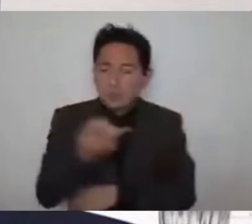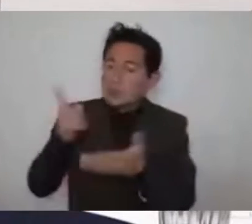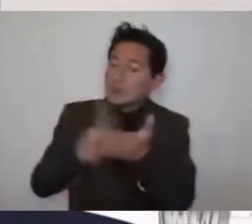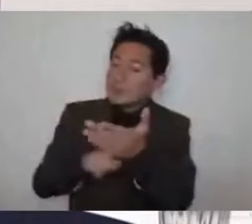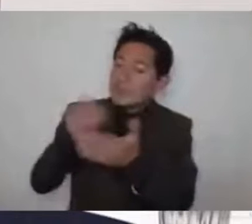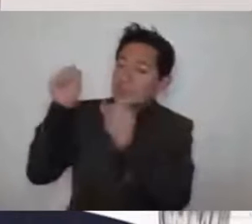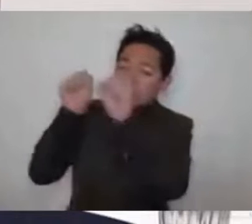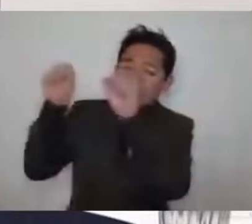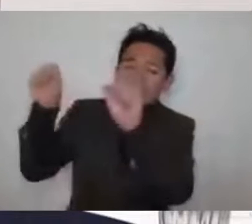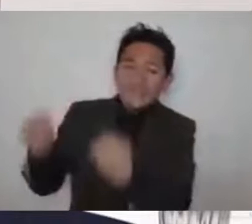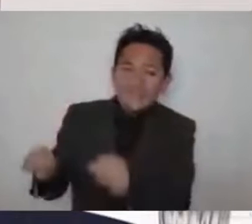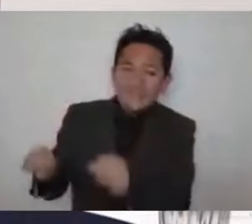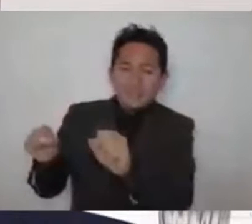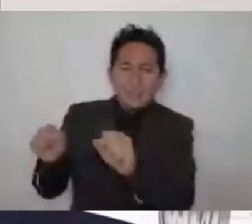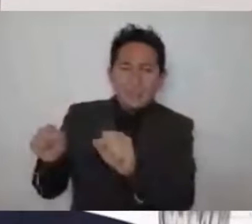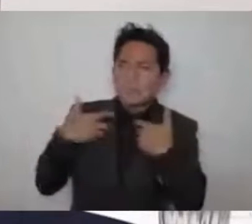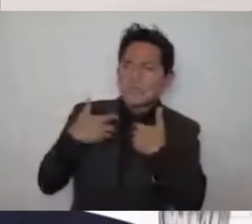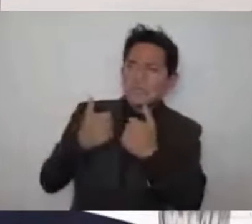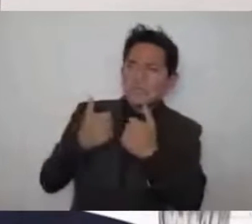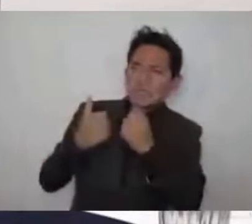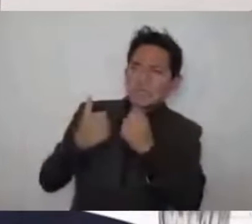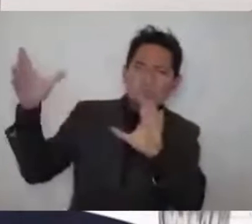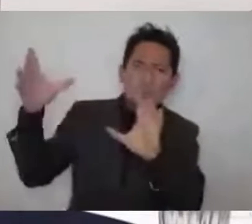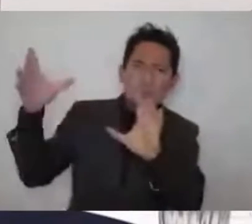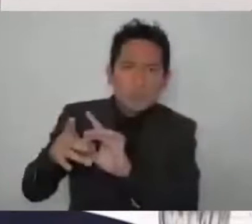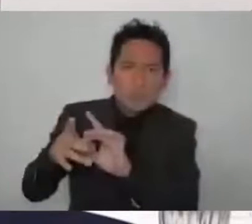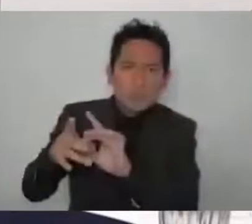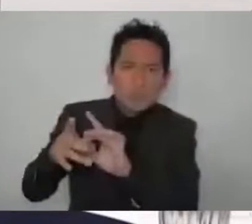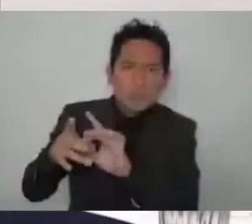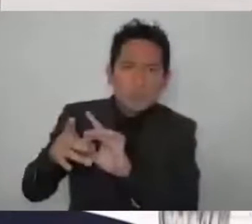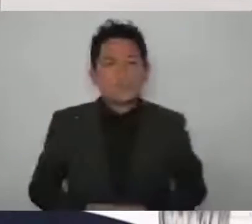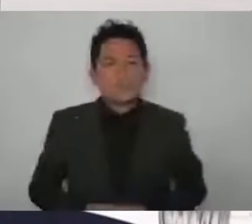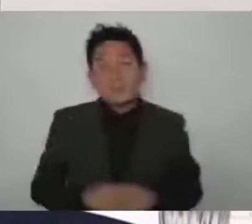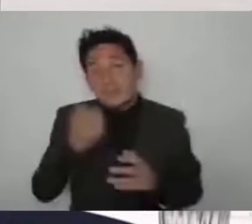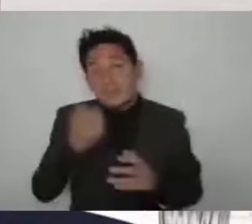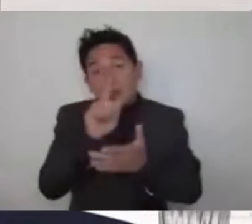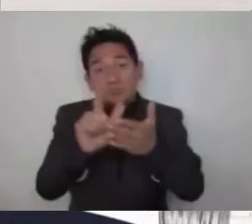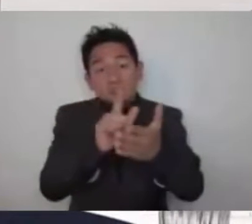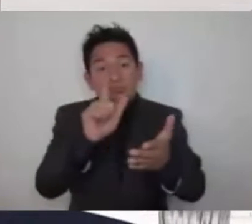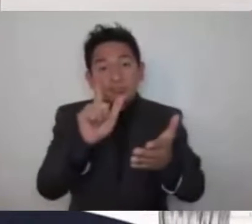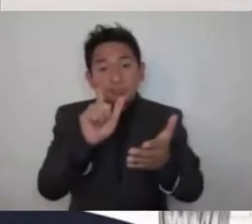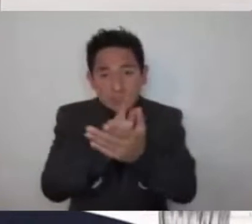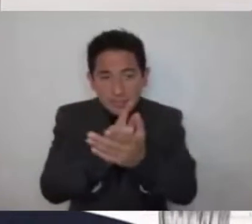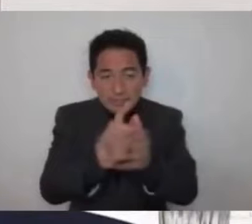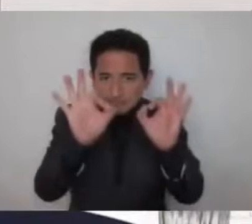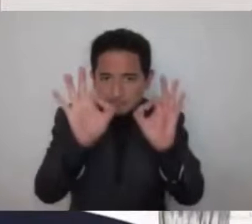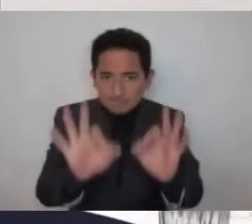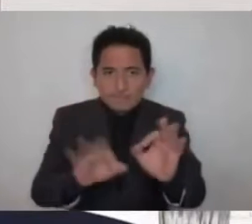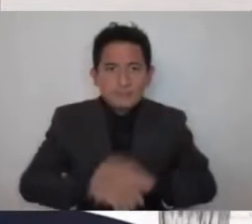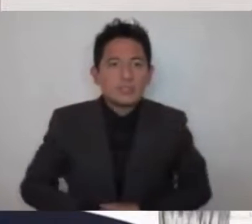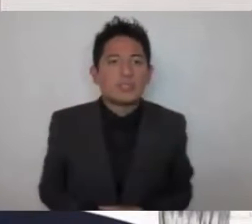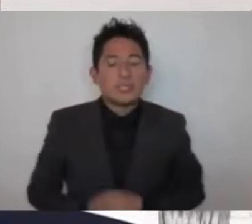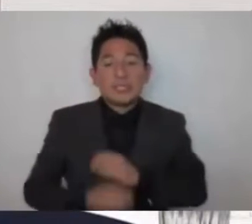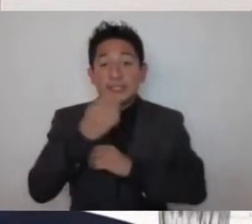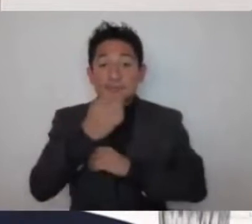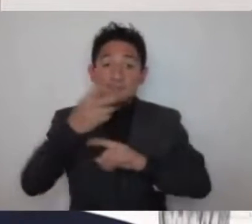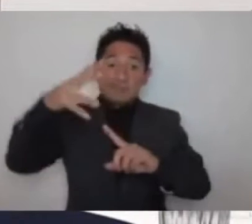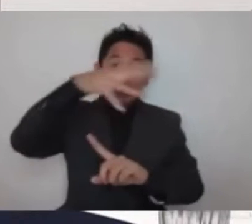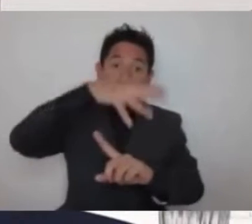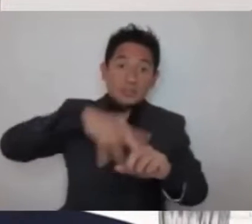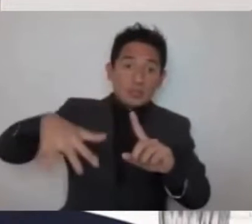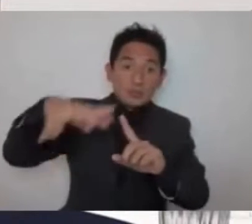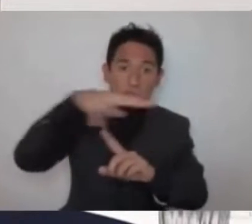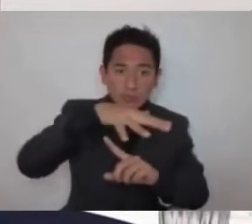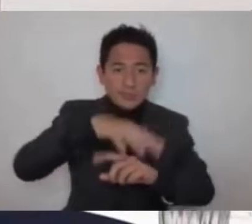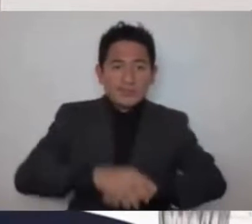Justicia 2008 hacia delante eh primero lo implementaron algunos estados luego se sumó la